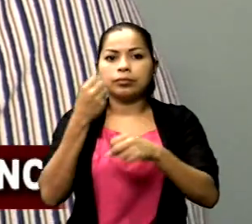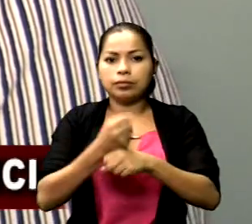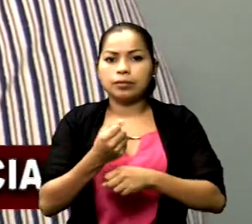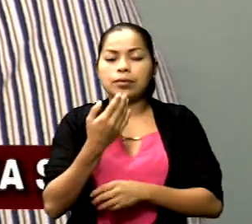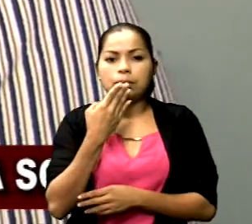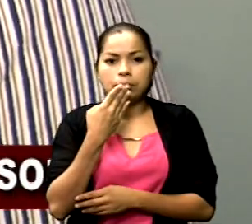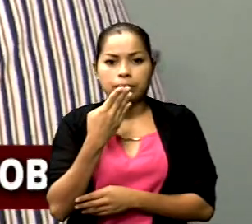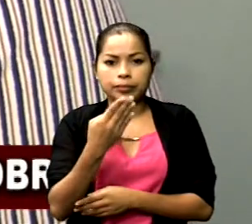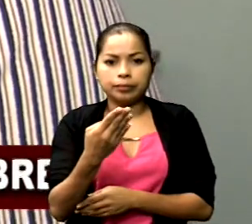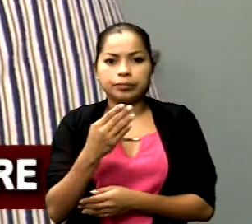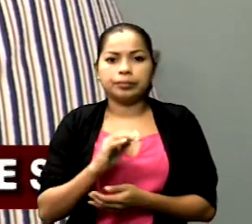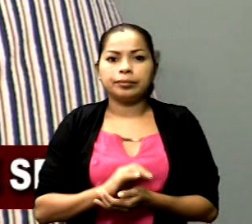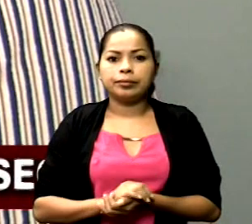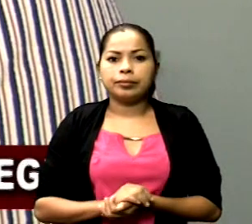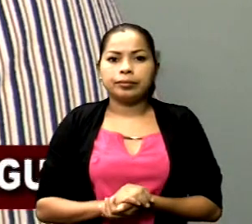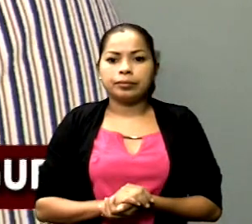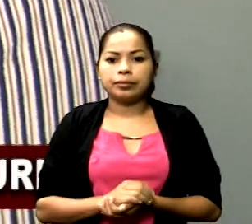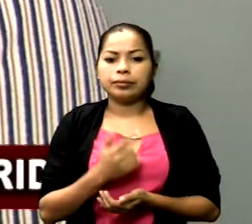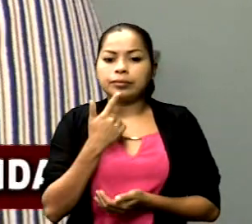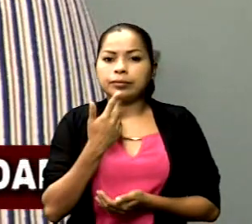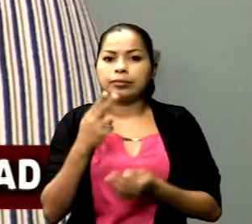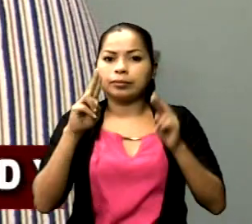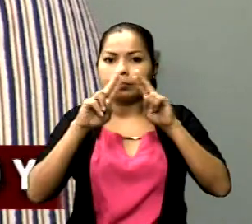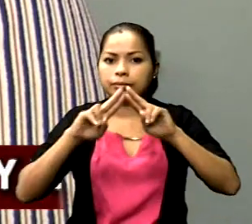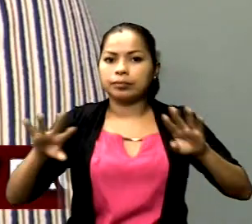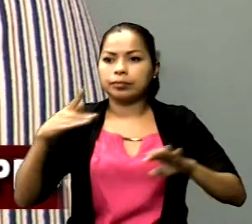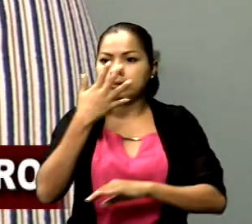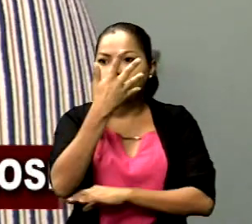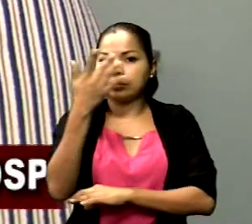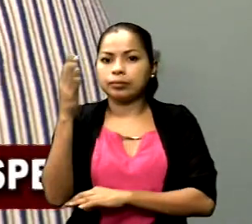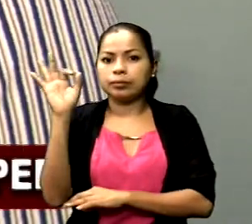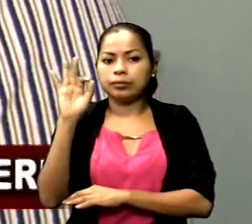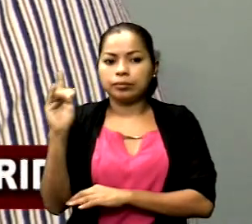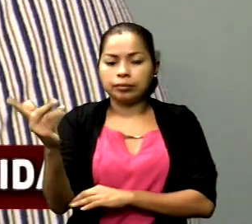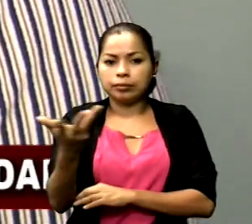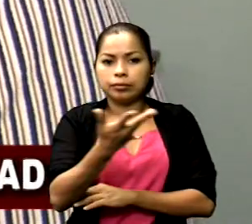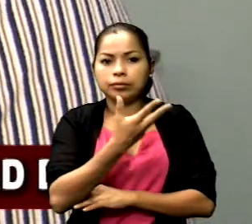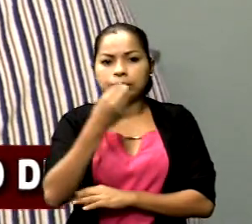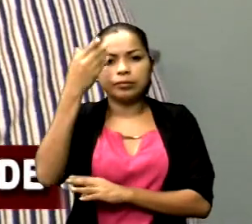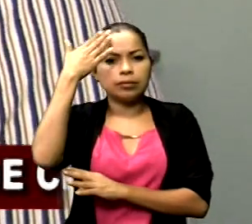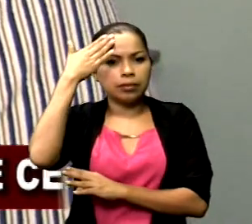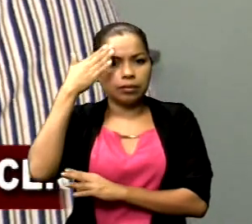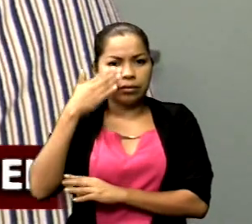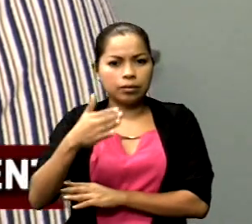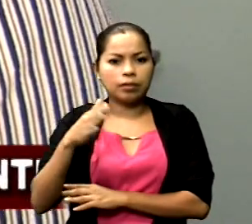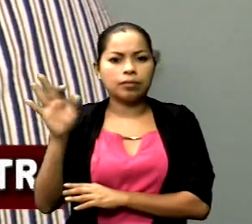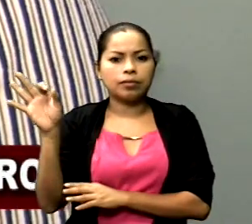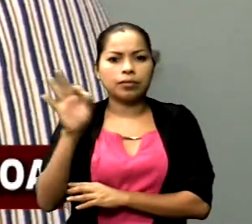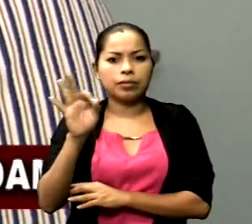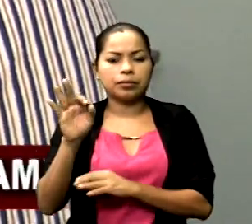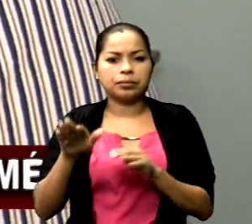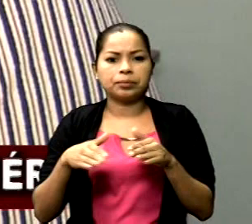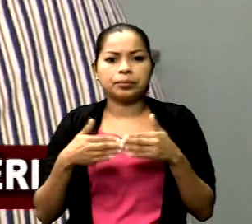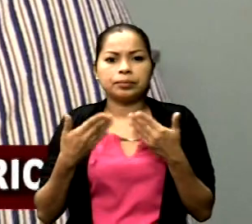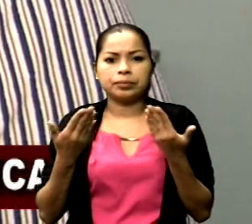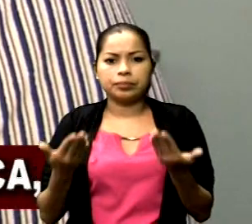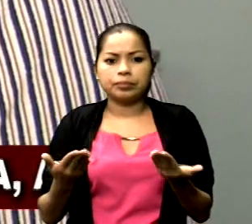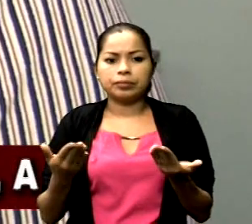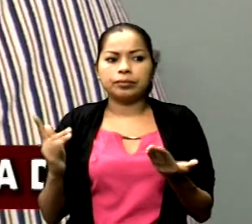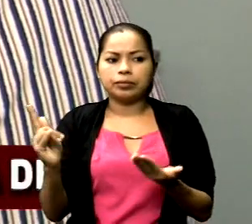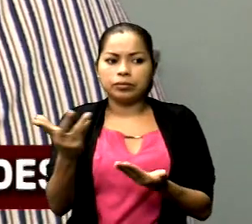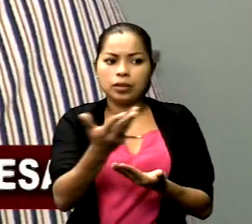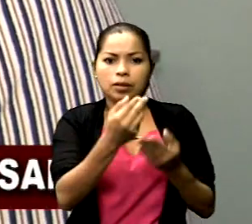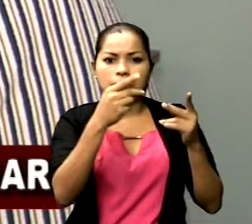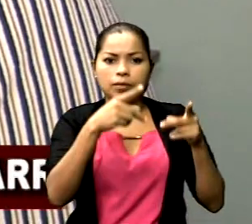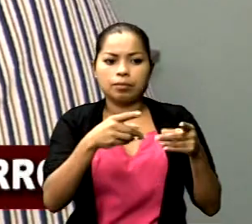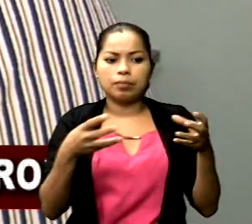productiva, puesto que el medio ambiente es un sistema, es un todo, y sabemos que está conformado precisamente por todos y cada